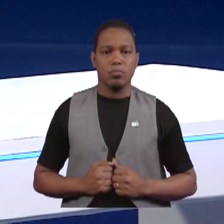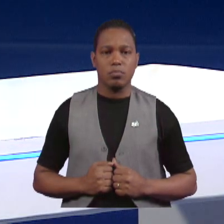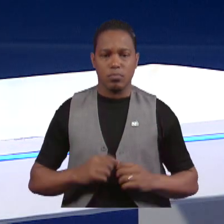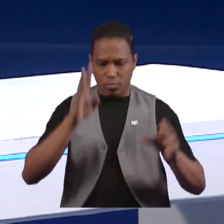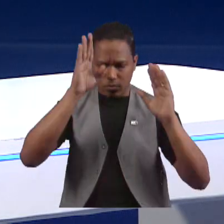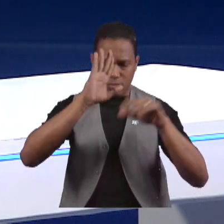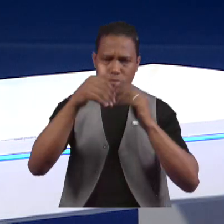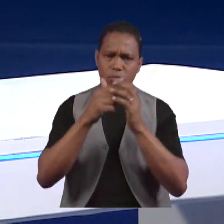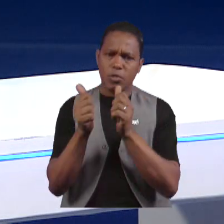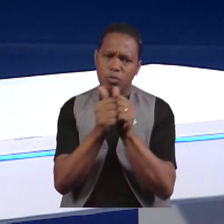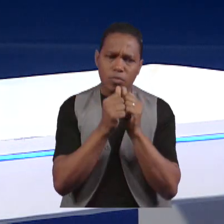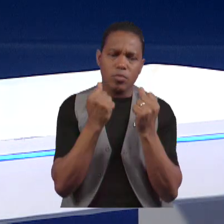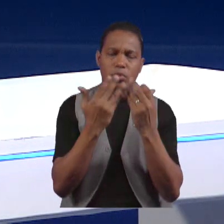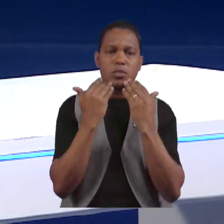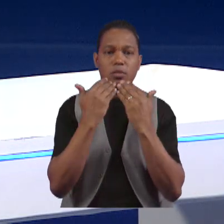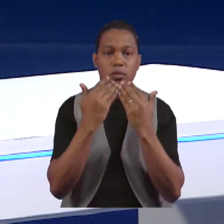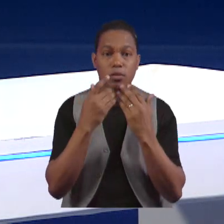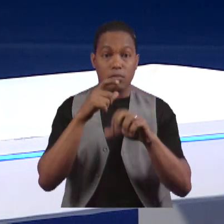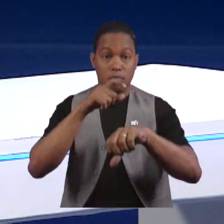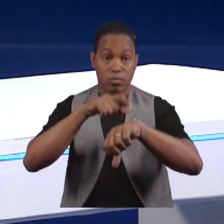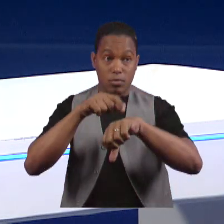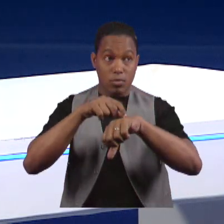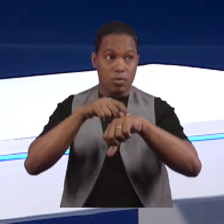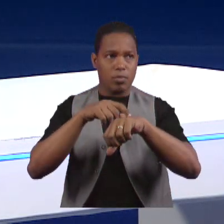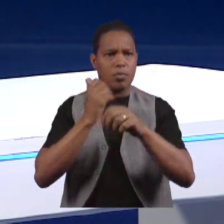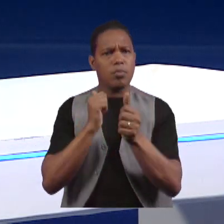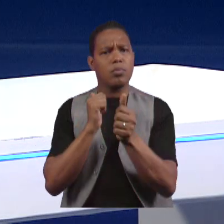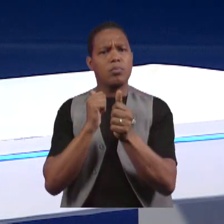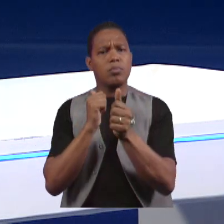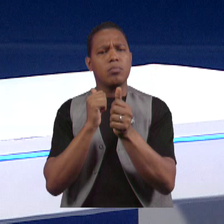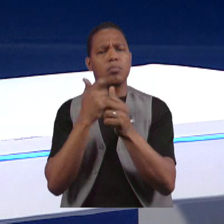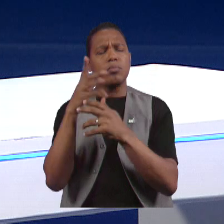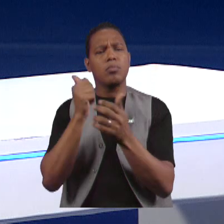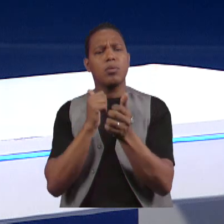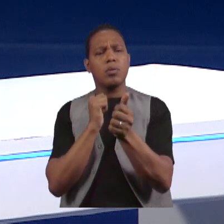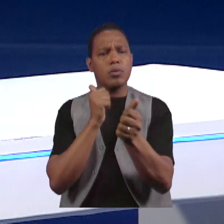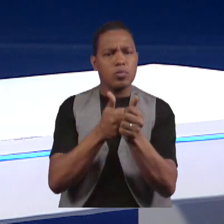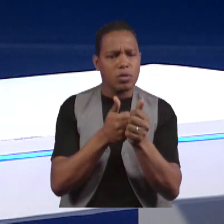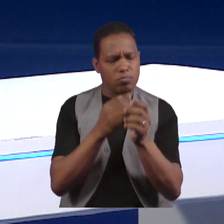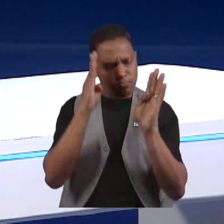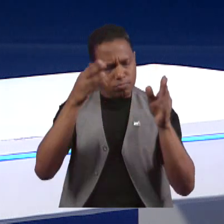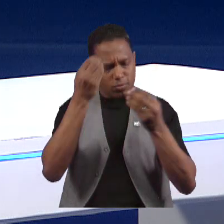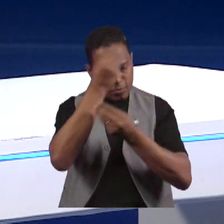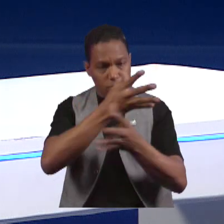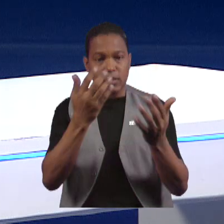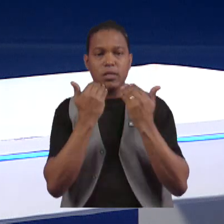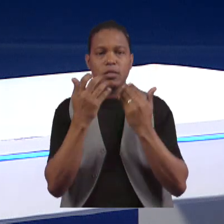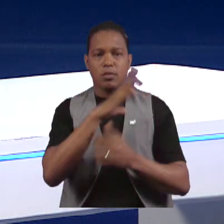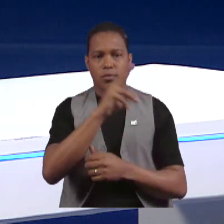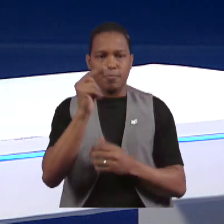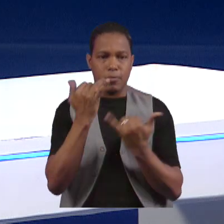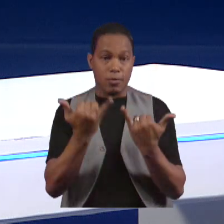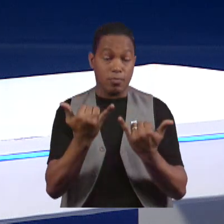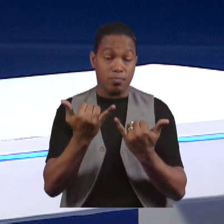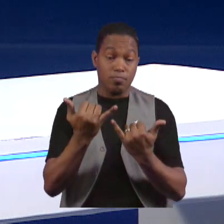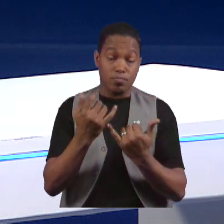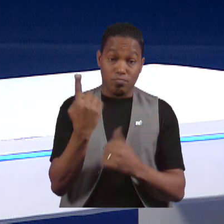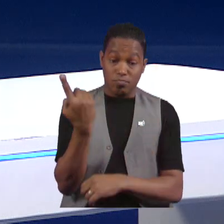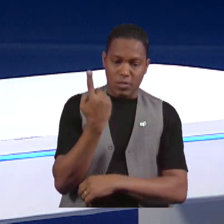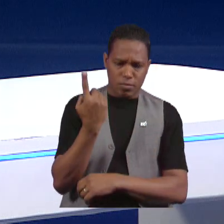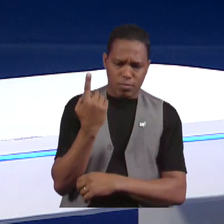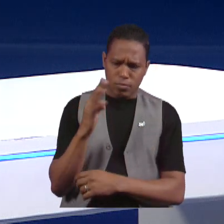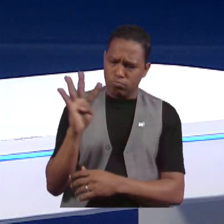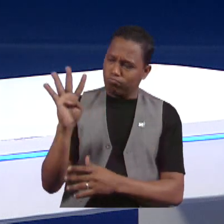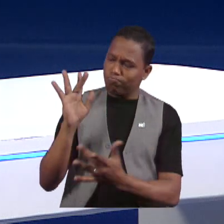Hola a todos, gracias por acompañarnos. A esta hora vamos a actualizarles en materia informativa, gracias a Central de Noticias. Como siempre, pues,